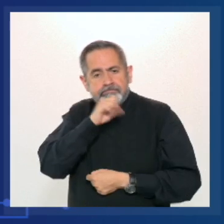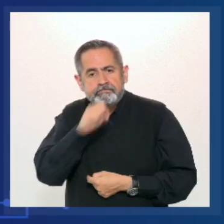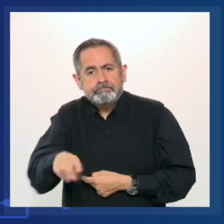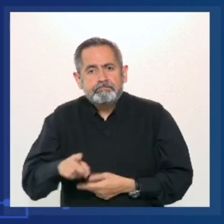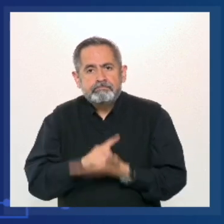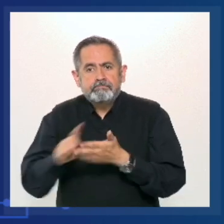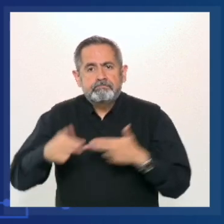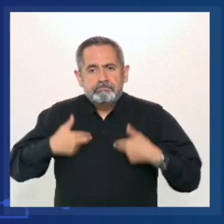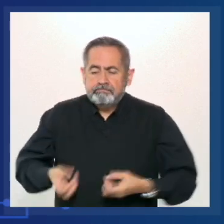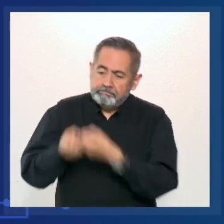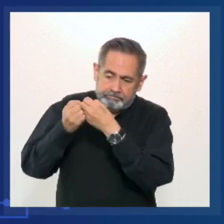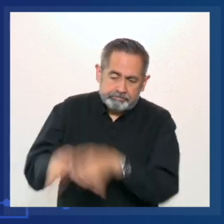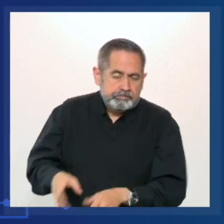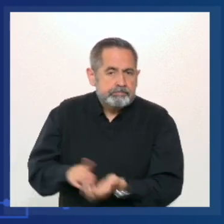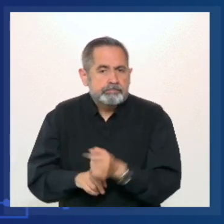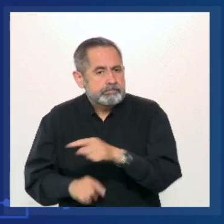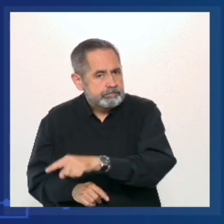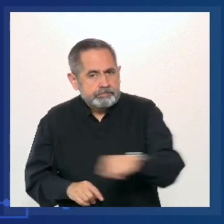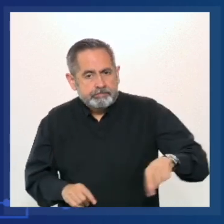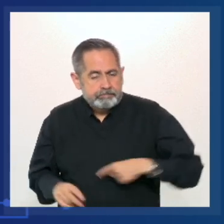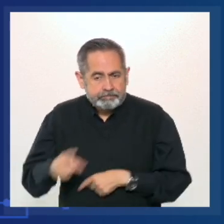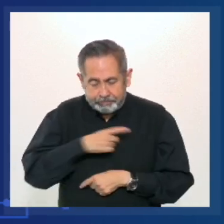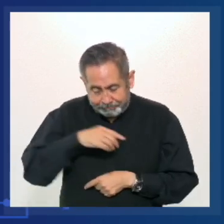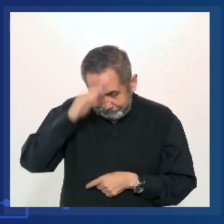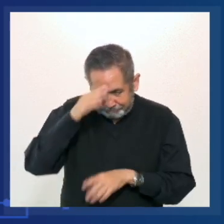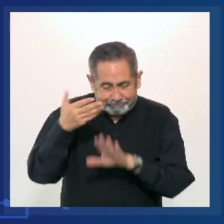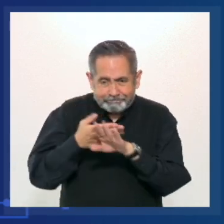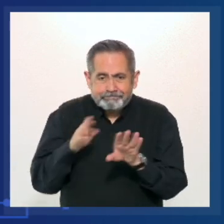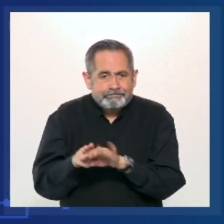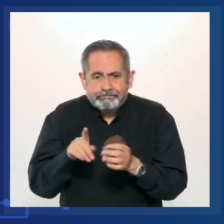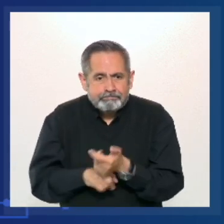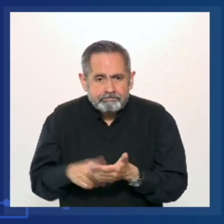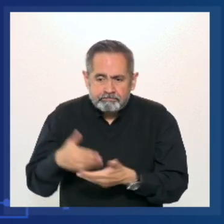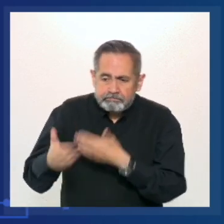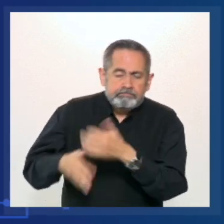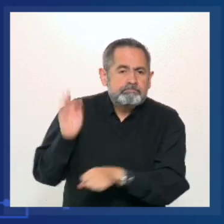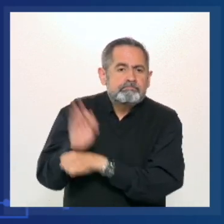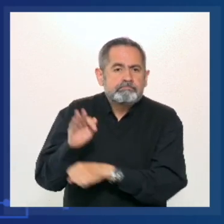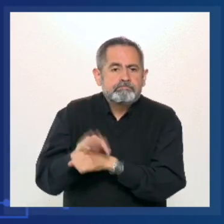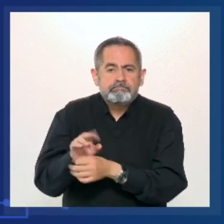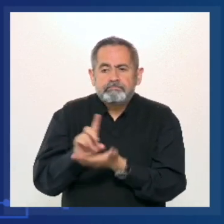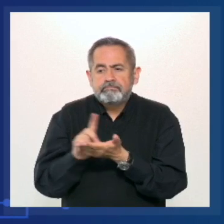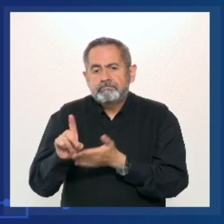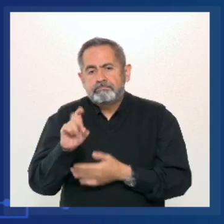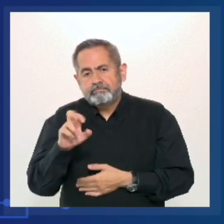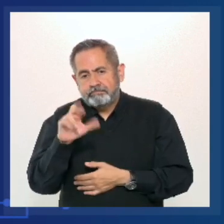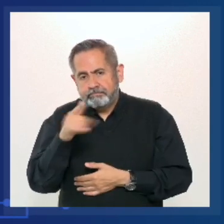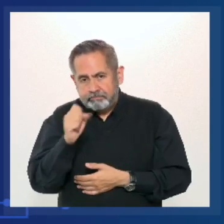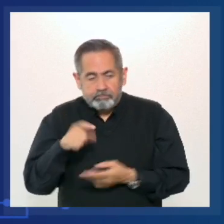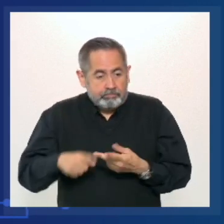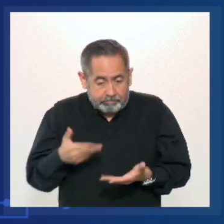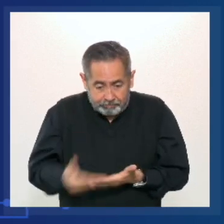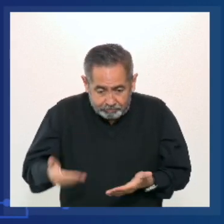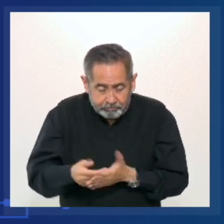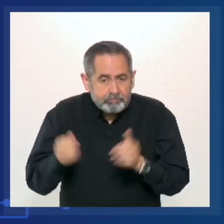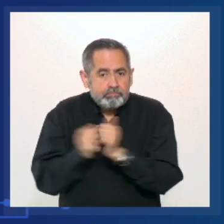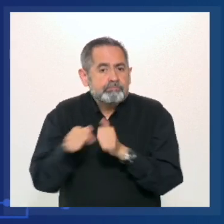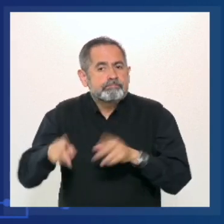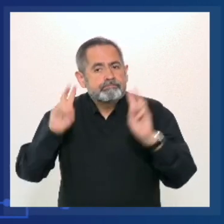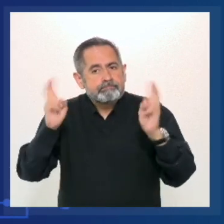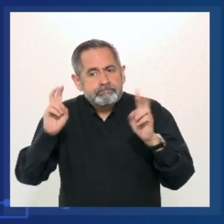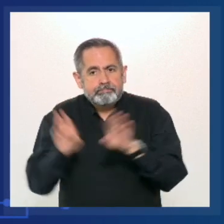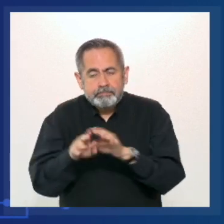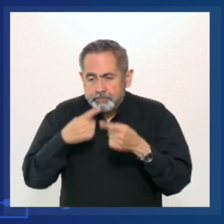cual vendría a afectar seriamente la capacidad de proteger estos derechos y sobre todo hoy en día con ese tema